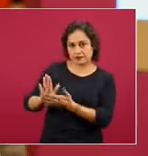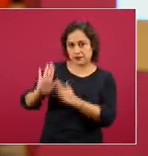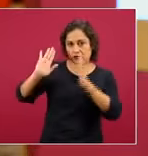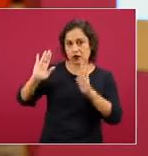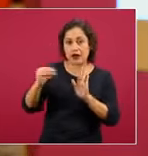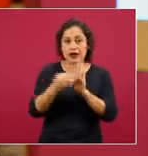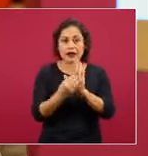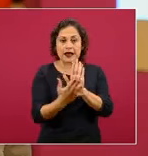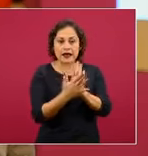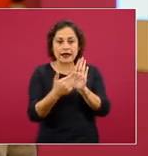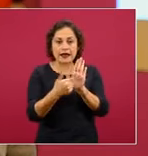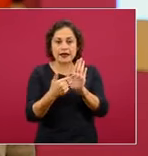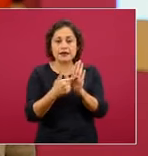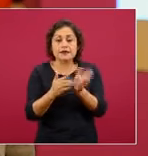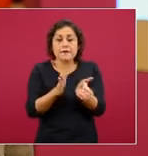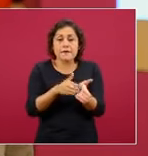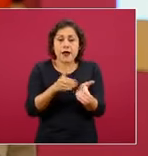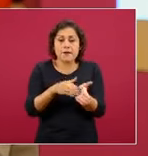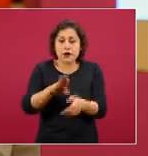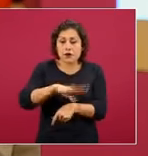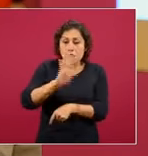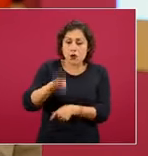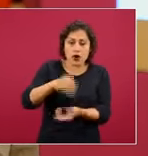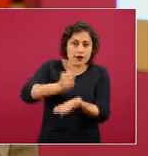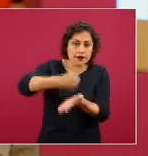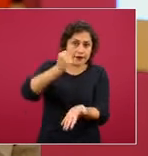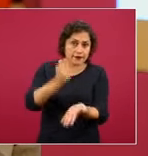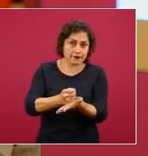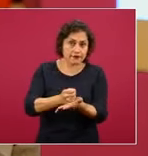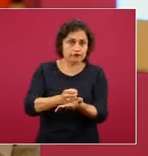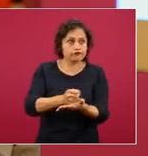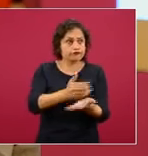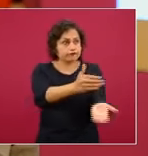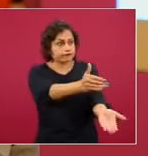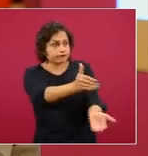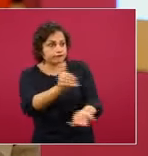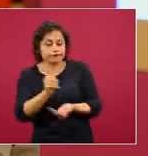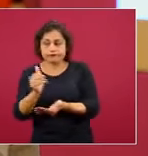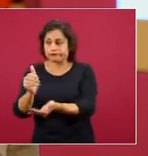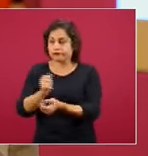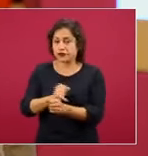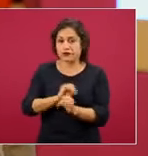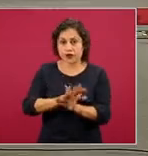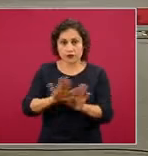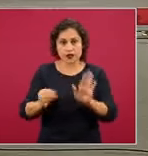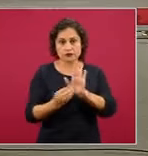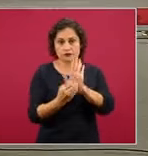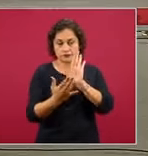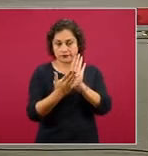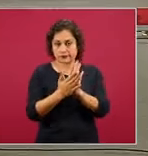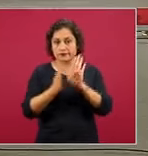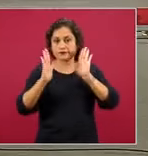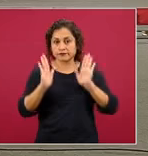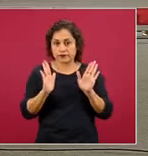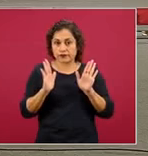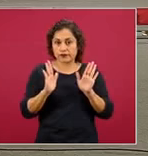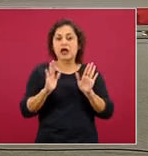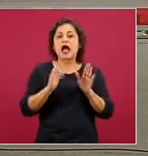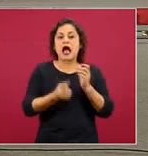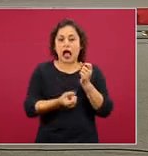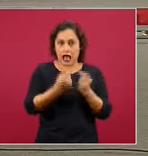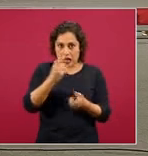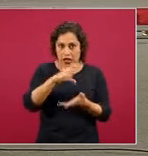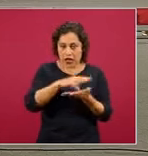que hay en cada una de las entidades. Y de estas, no necesariamente, digo, una proporción de ellas están en el CISBER, que